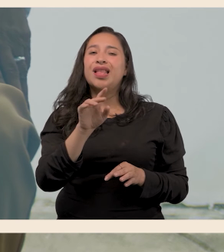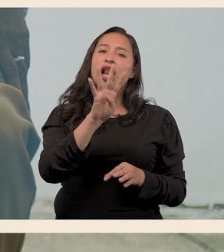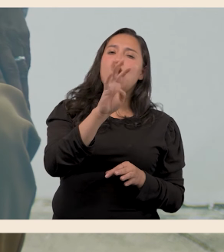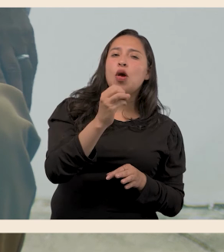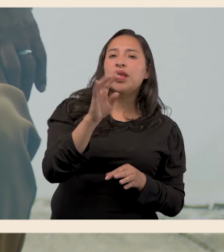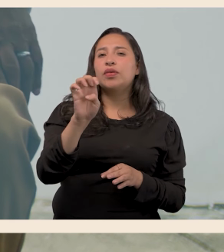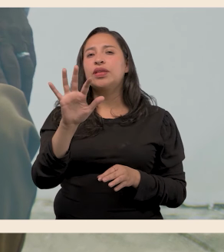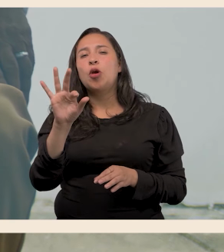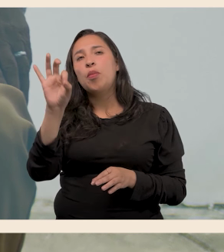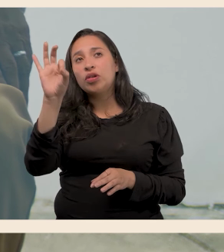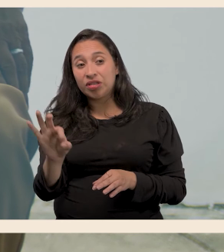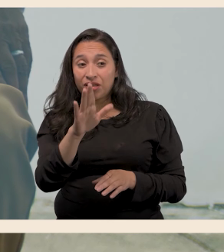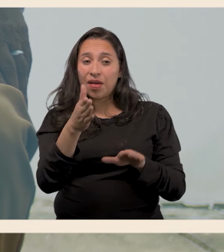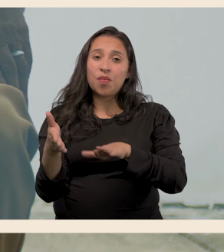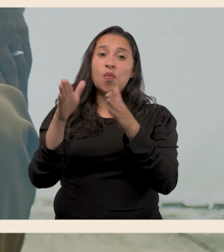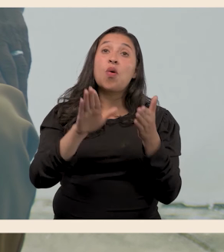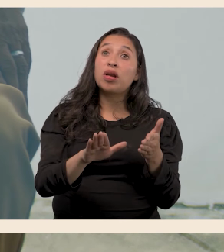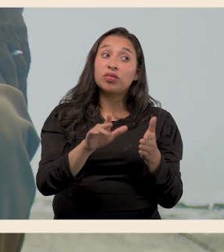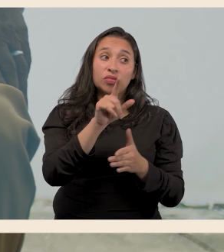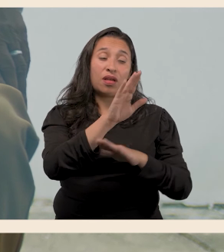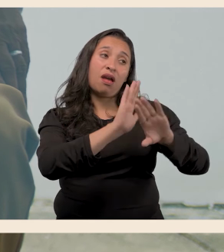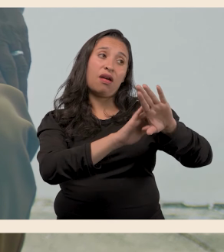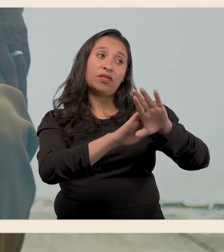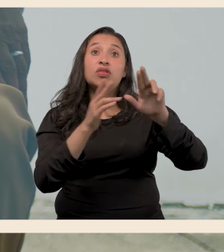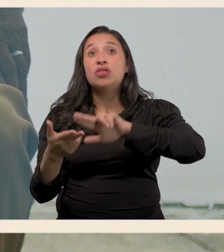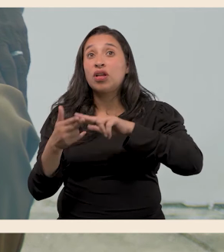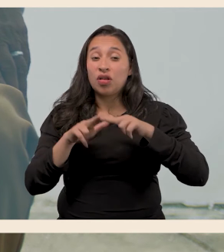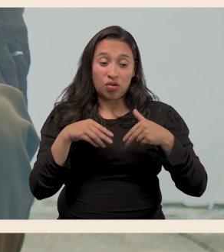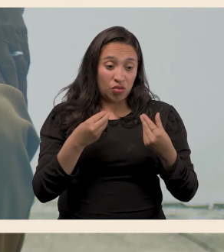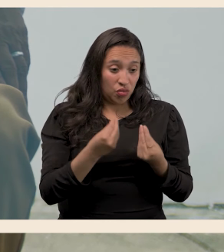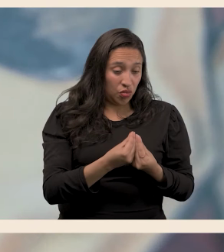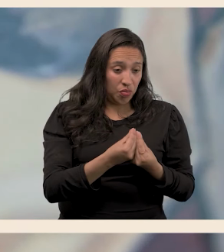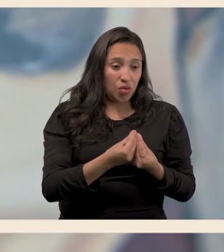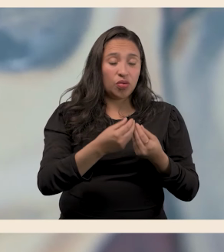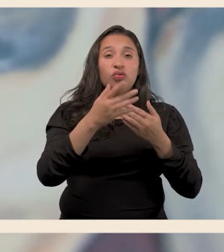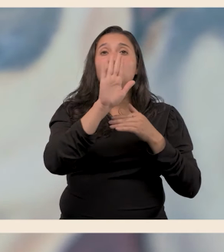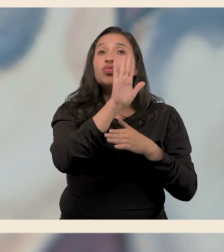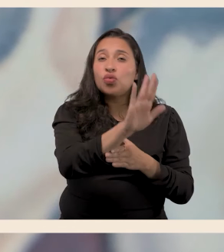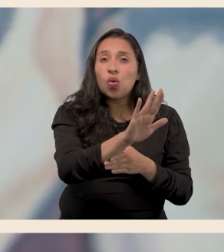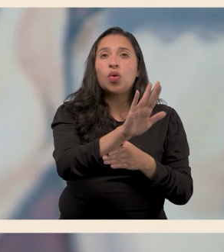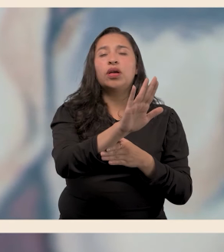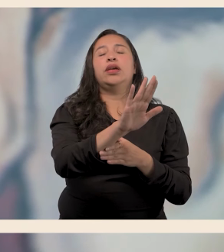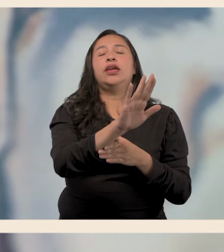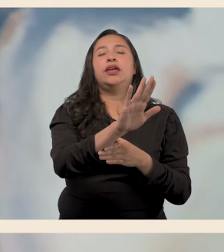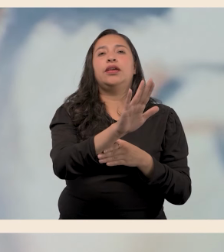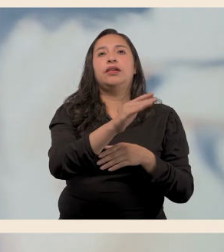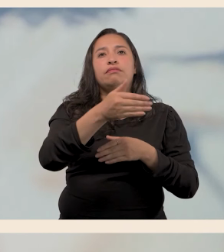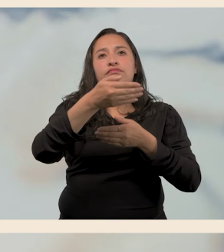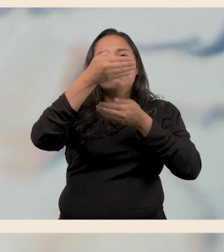90%, 95% de los muertos de la Gabarra no tenían nada que ver con los grupos de la guerrilla.